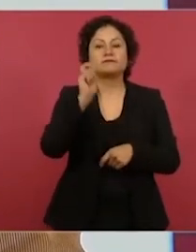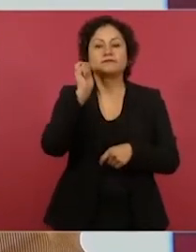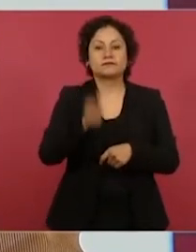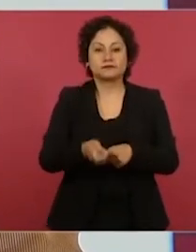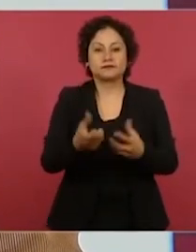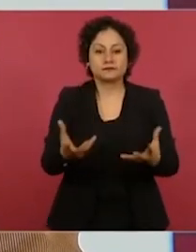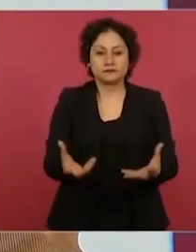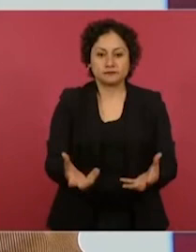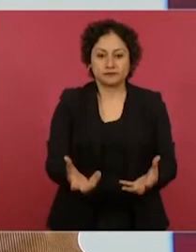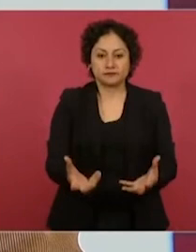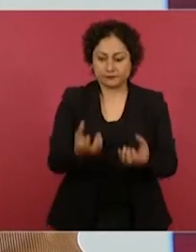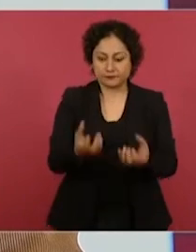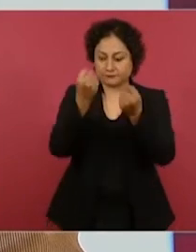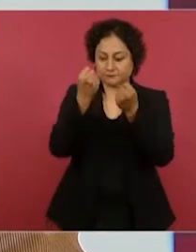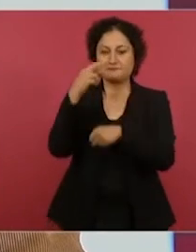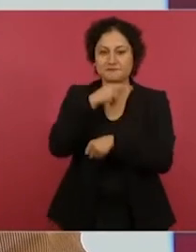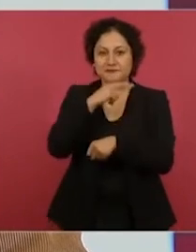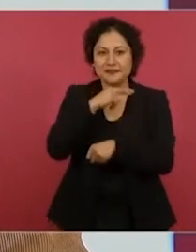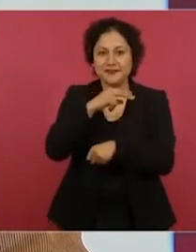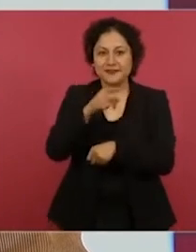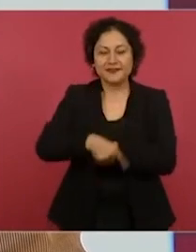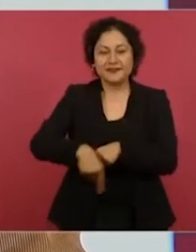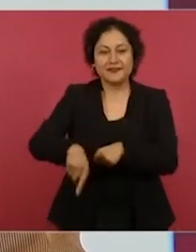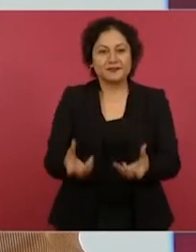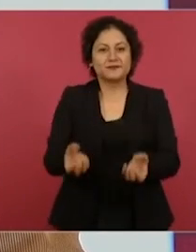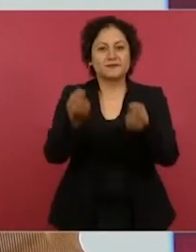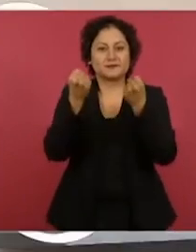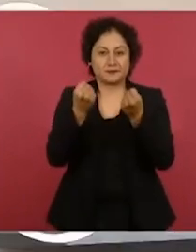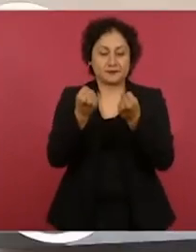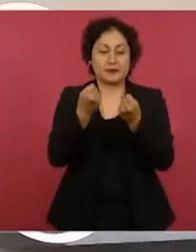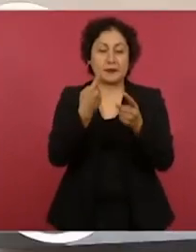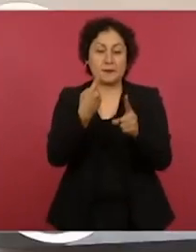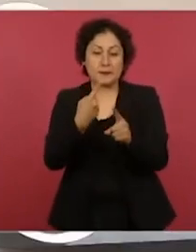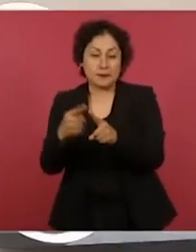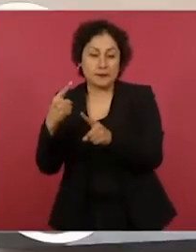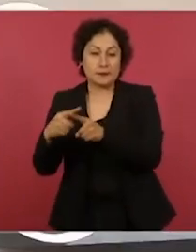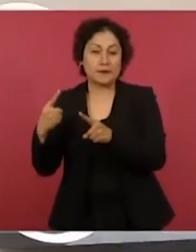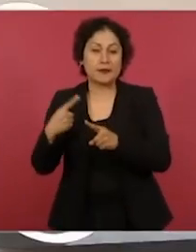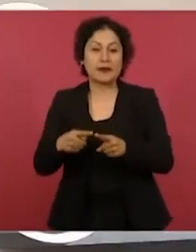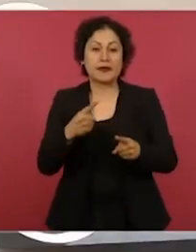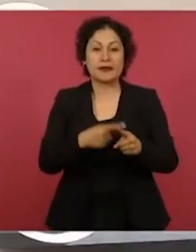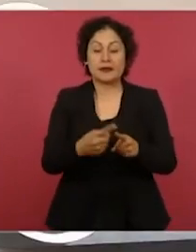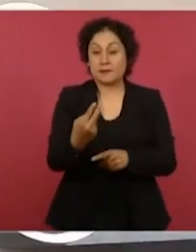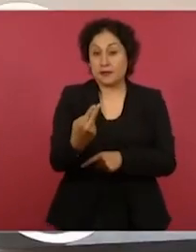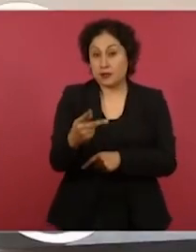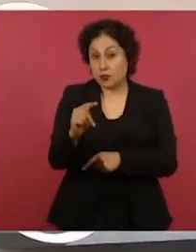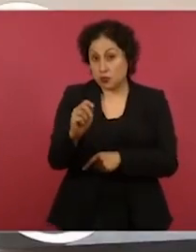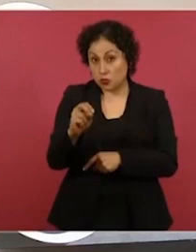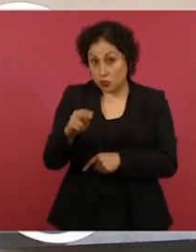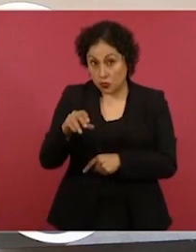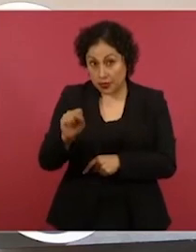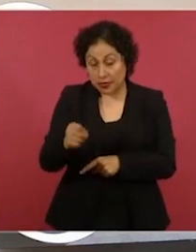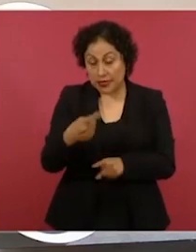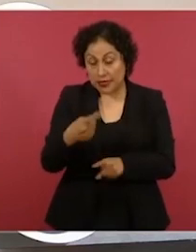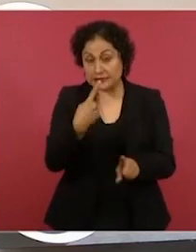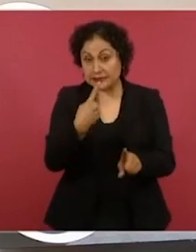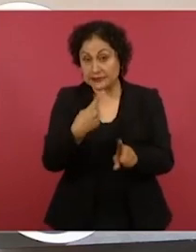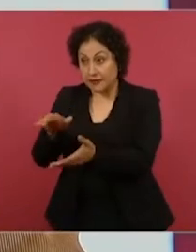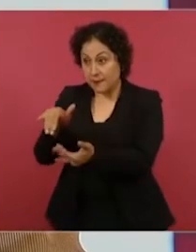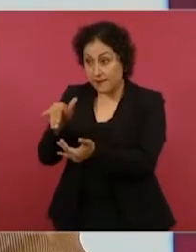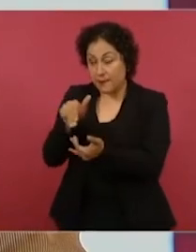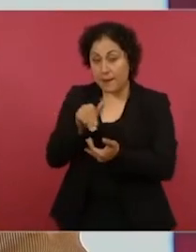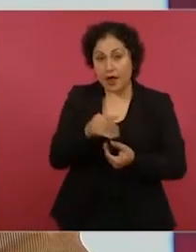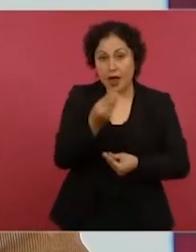25 toneladas de ayuda en víveres e insumos indispensables, en los centros